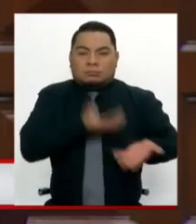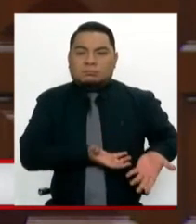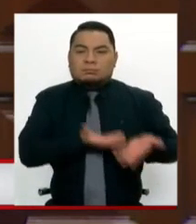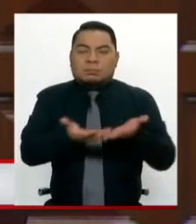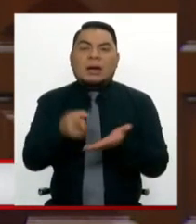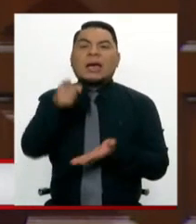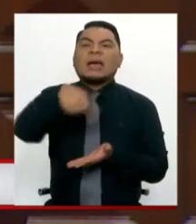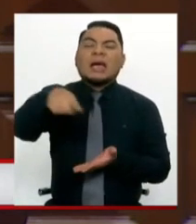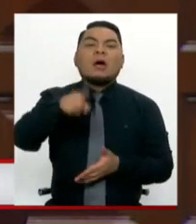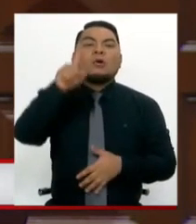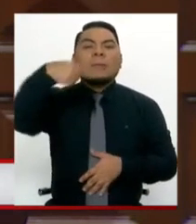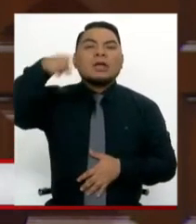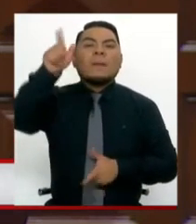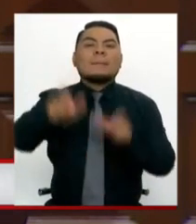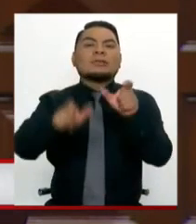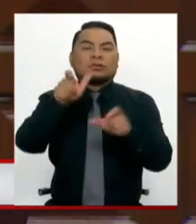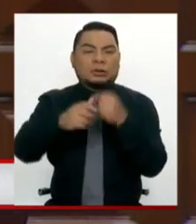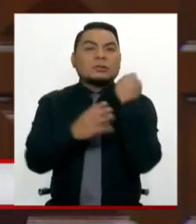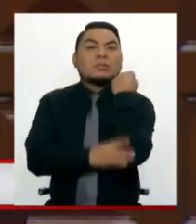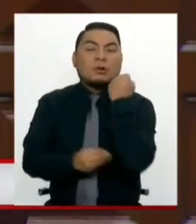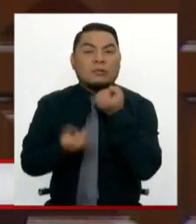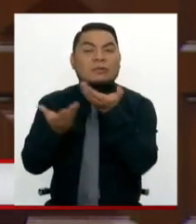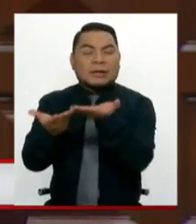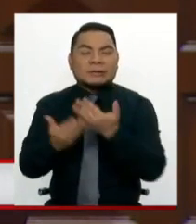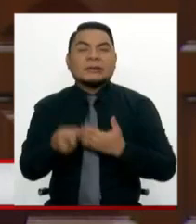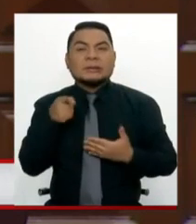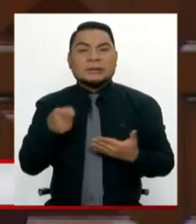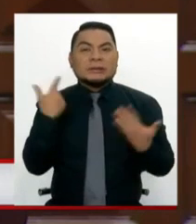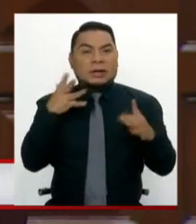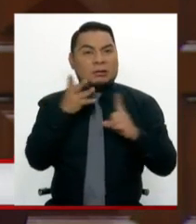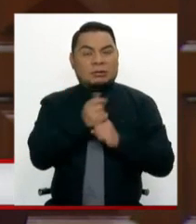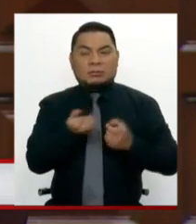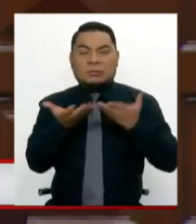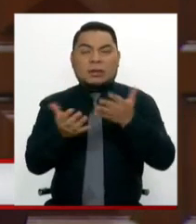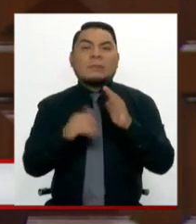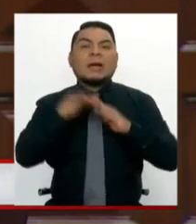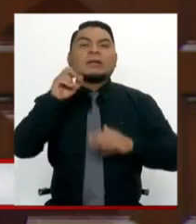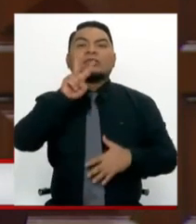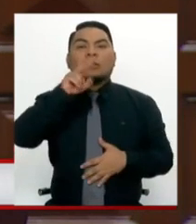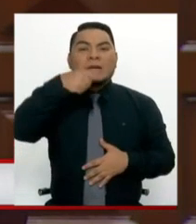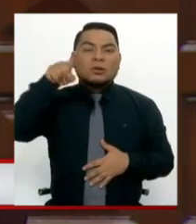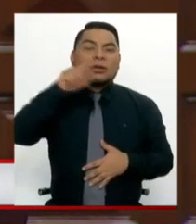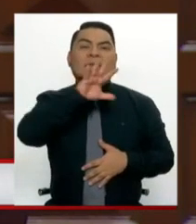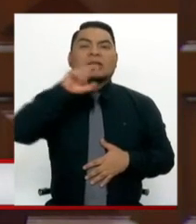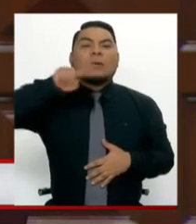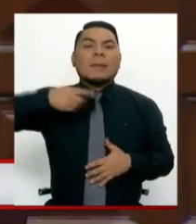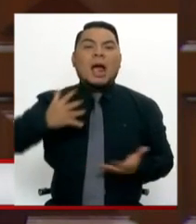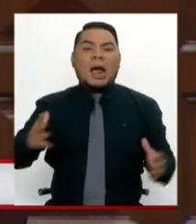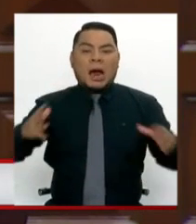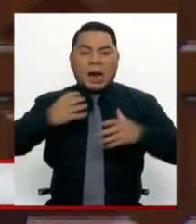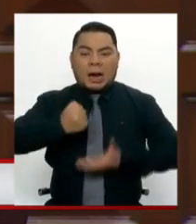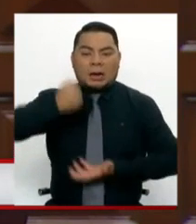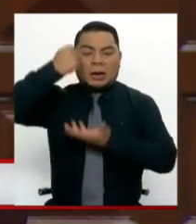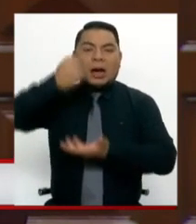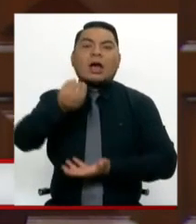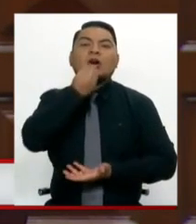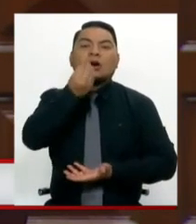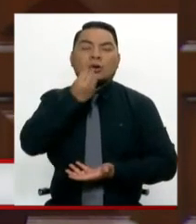a más de 1 millón de personas vulnerables, logrando entregar más de 2.500.000 canastas con